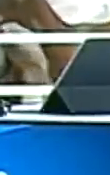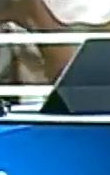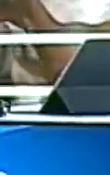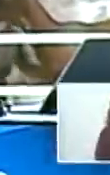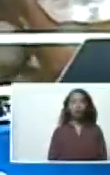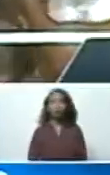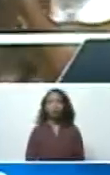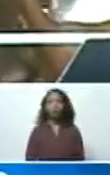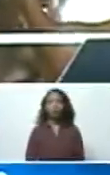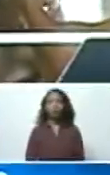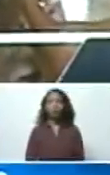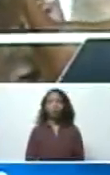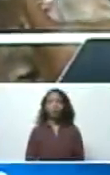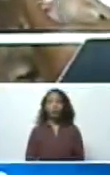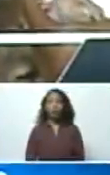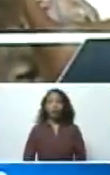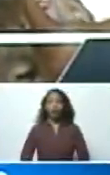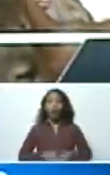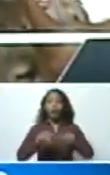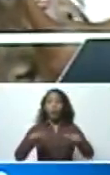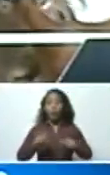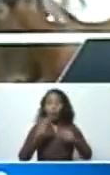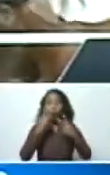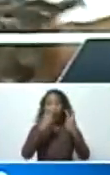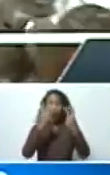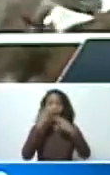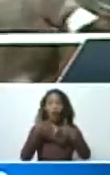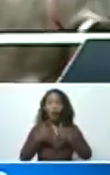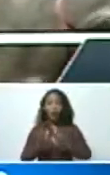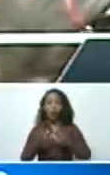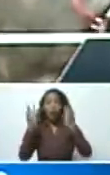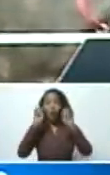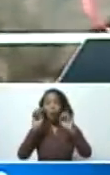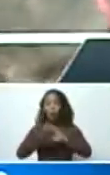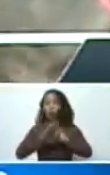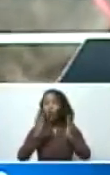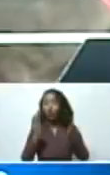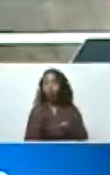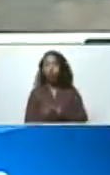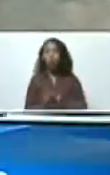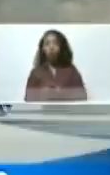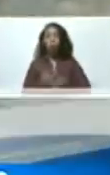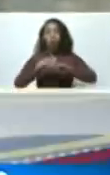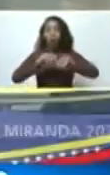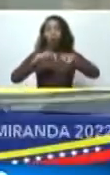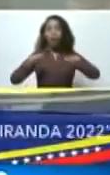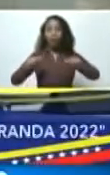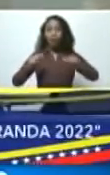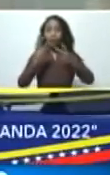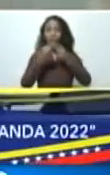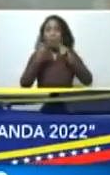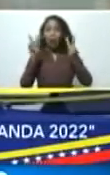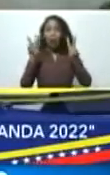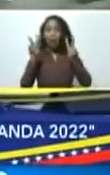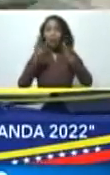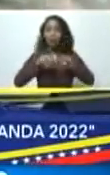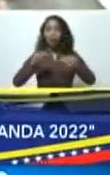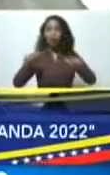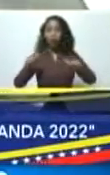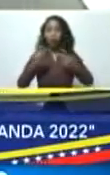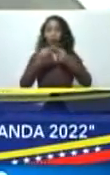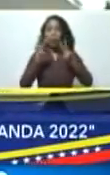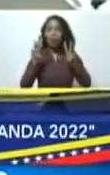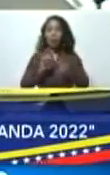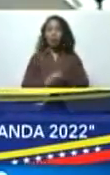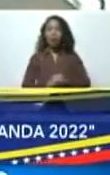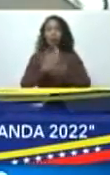magnífica que verá nacer el nuevo mundo. Es la tierra de paz, territorio de paz,